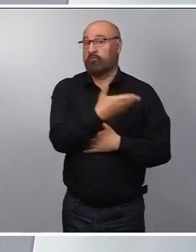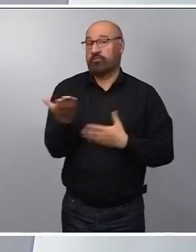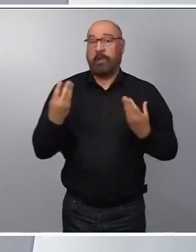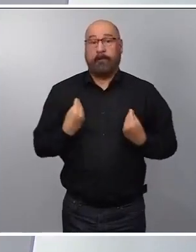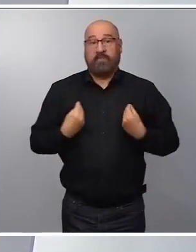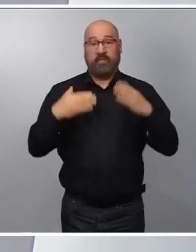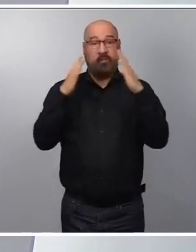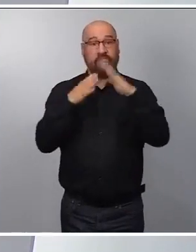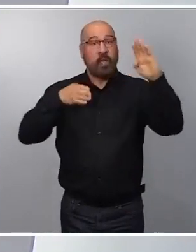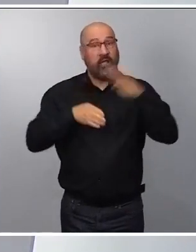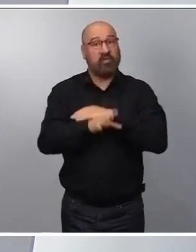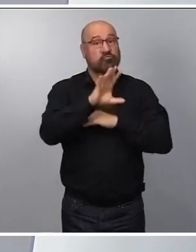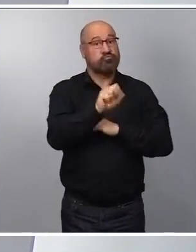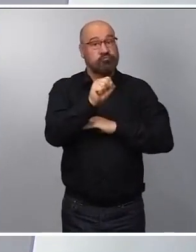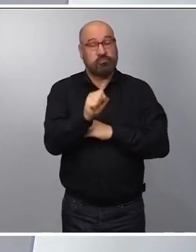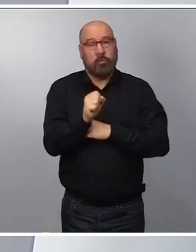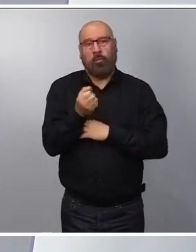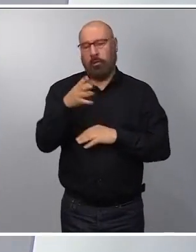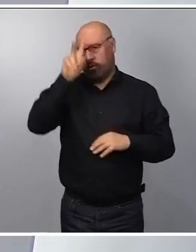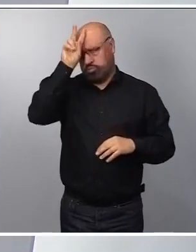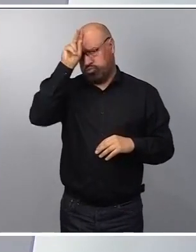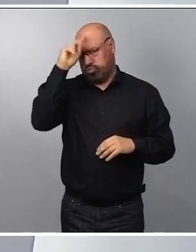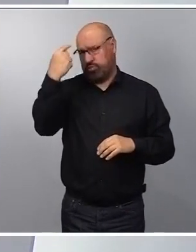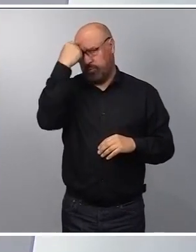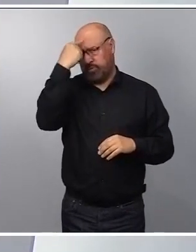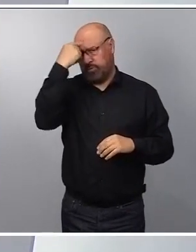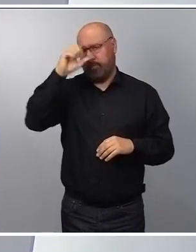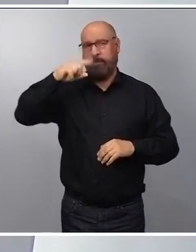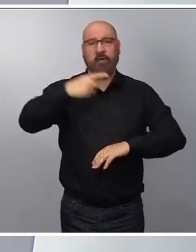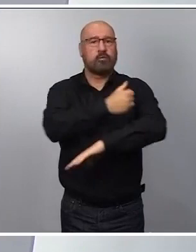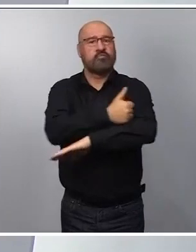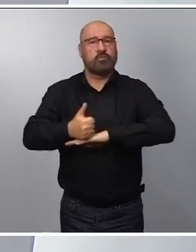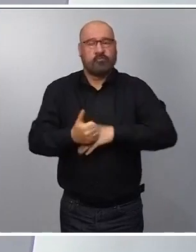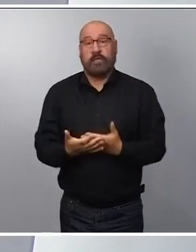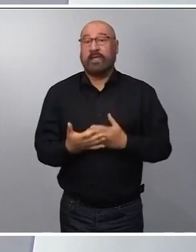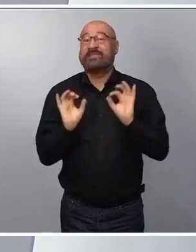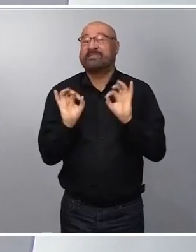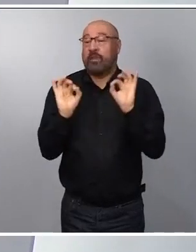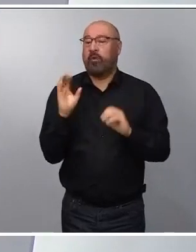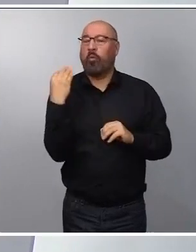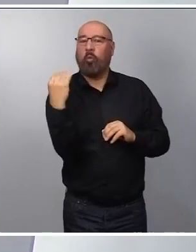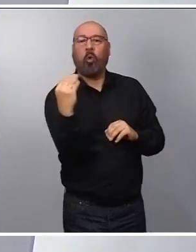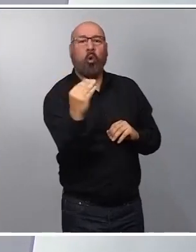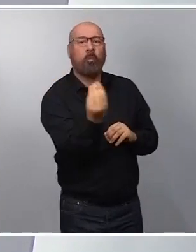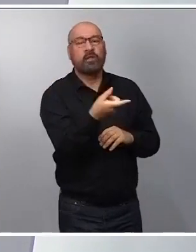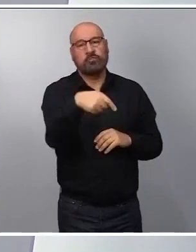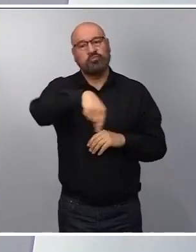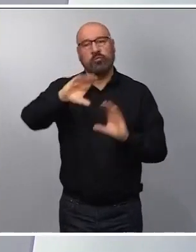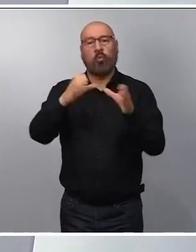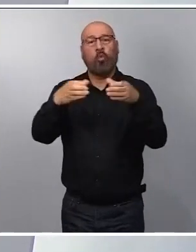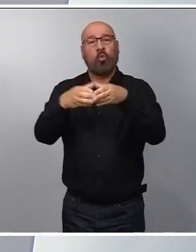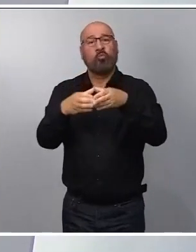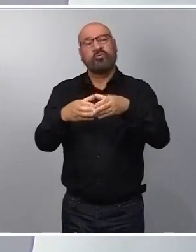constituye unha das preocupacións principales dos cidadanos, especialmente para os jovenes e os colectivos máis vulnerables.